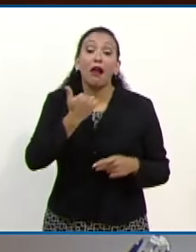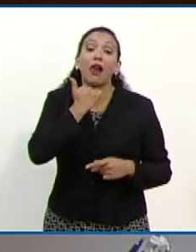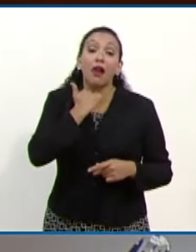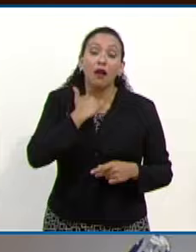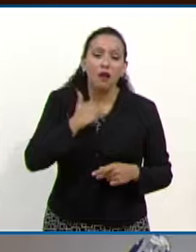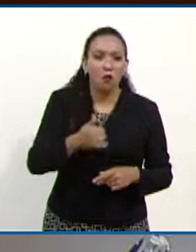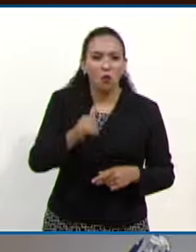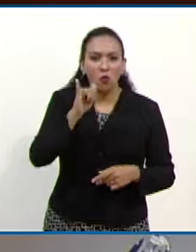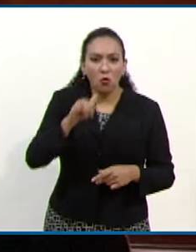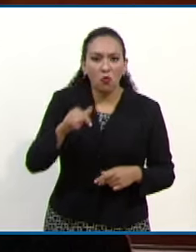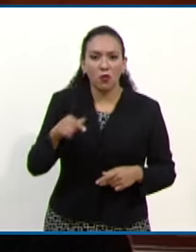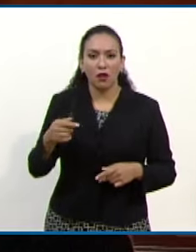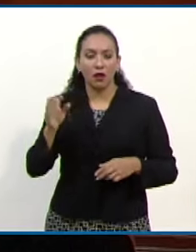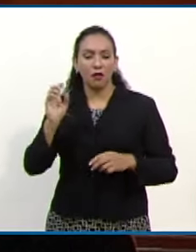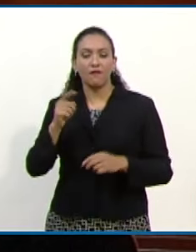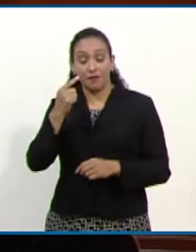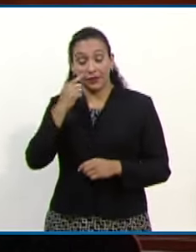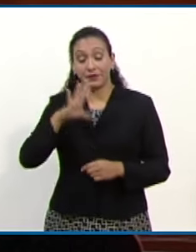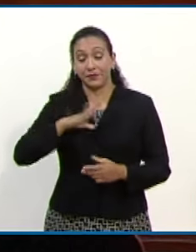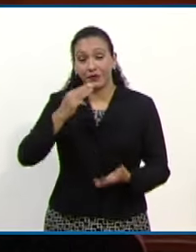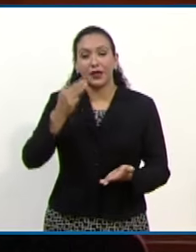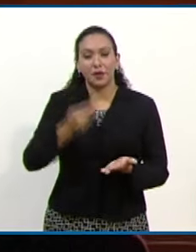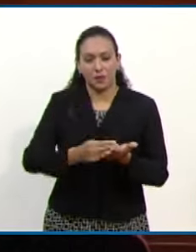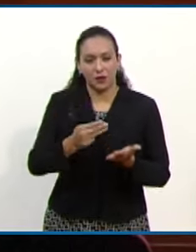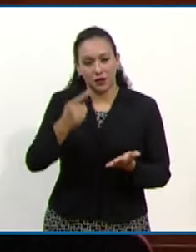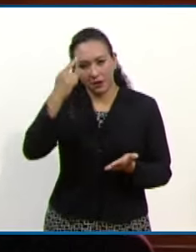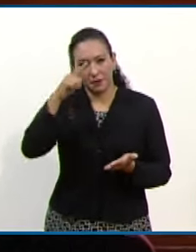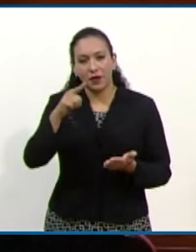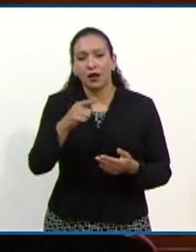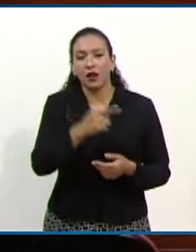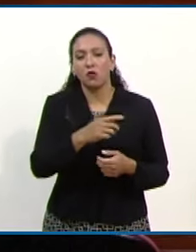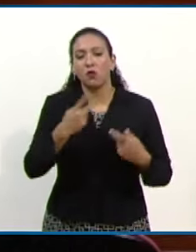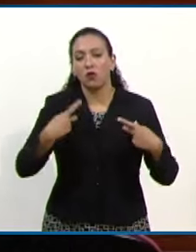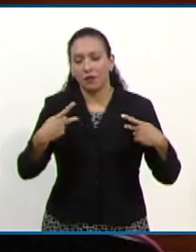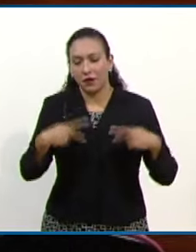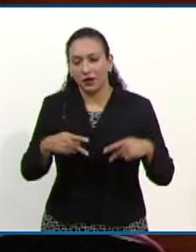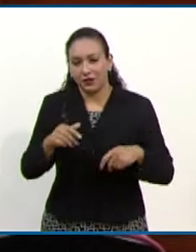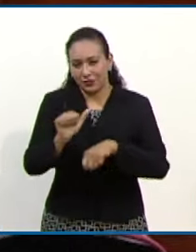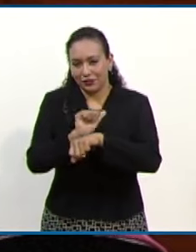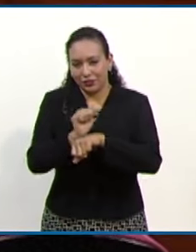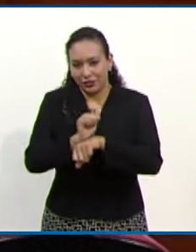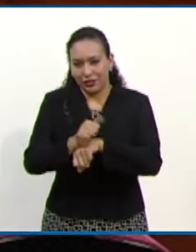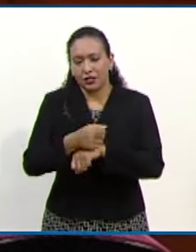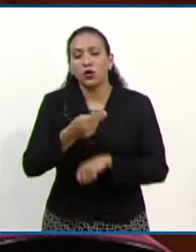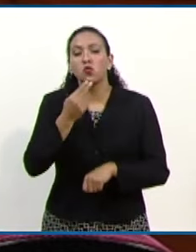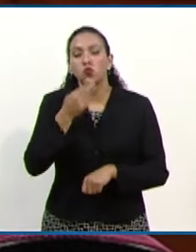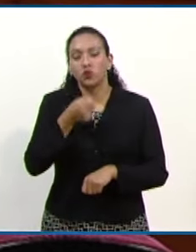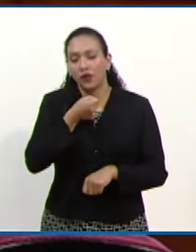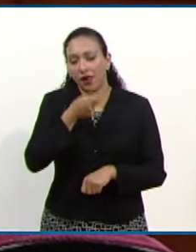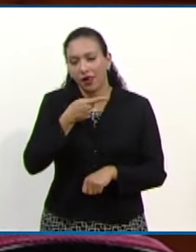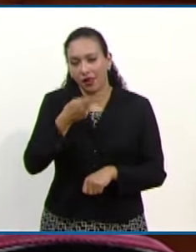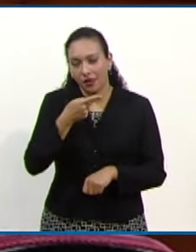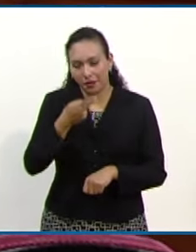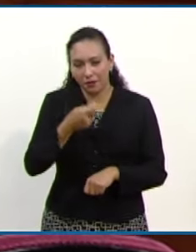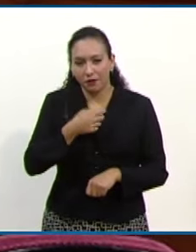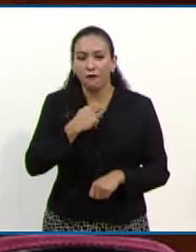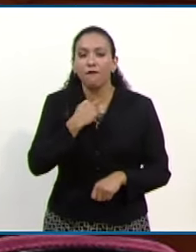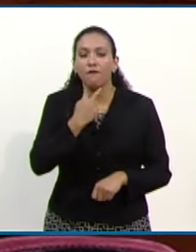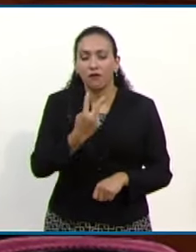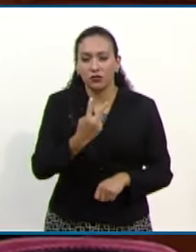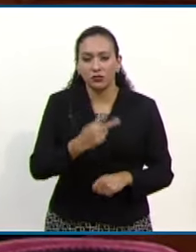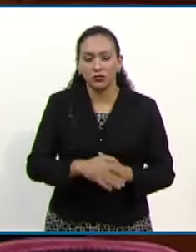el precepto que fijaba una multa al artista que simulara la voz mediante aparatos electrónicos o cintas grabadas sin conocimiento